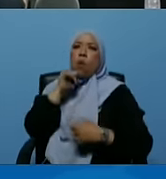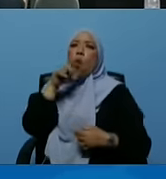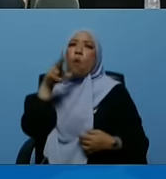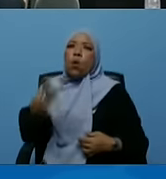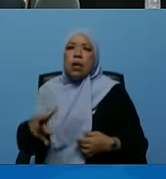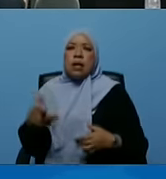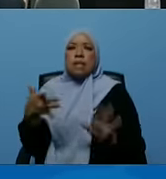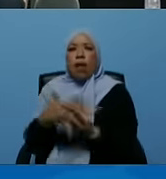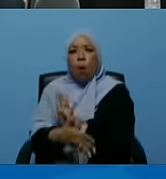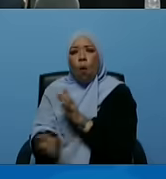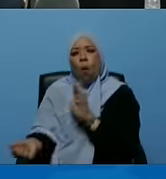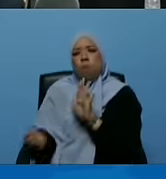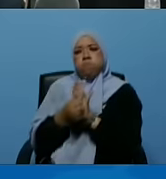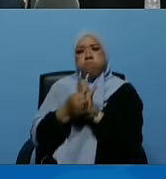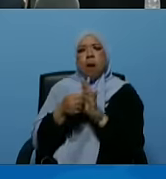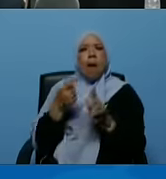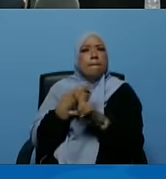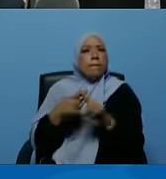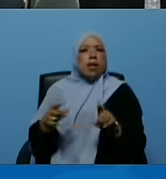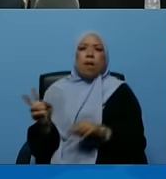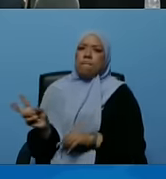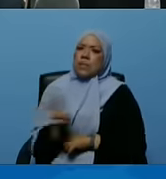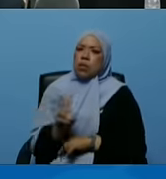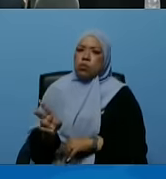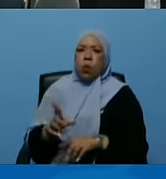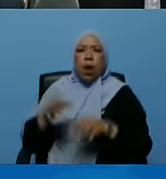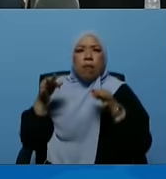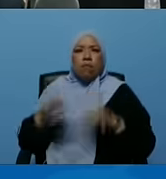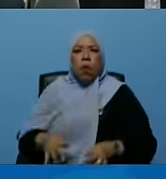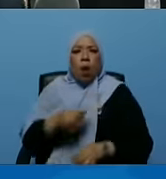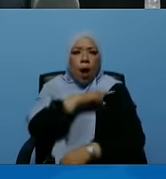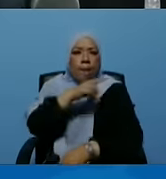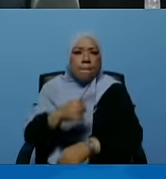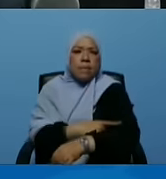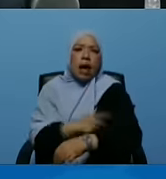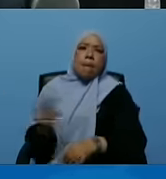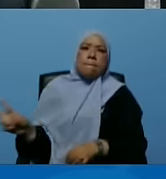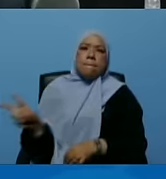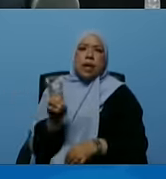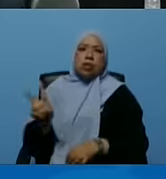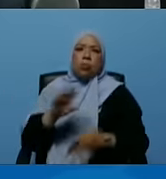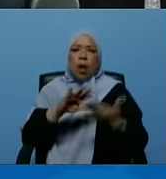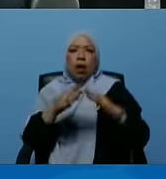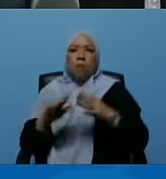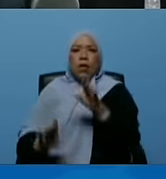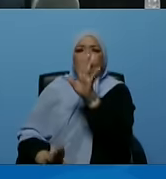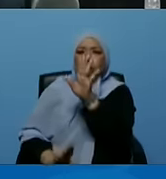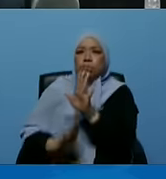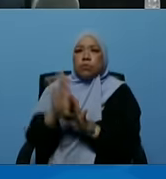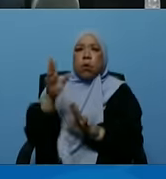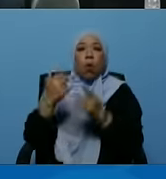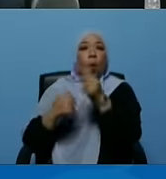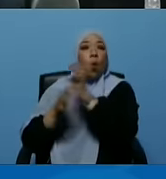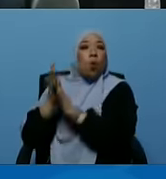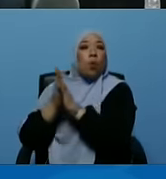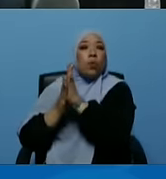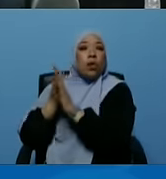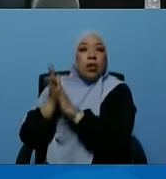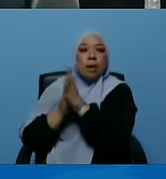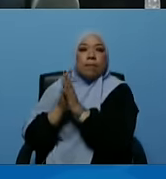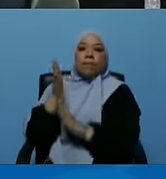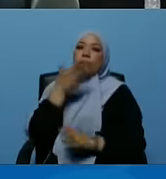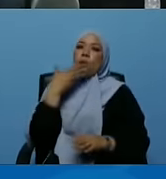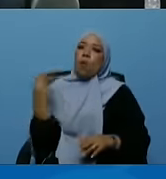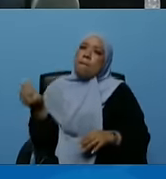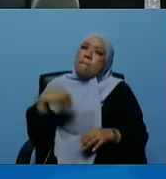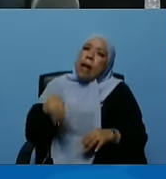estos lugares. Pero aquí está el poder popular como el ave fénix renaciendo, la economía del emprendimiento renaciendo con más